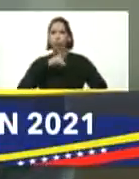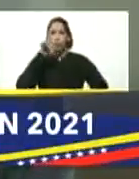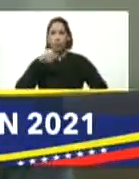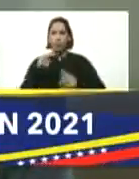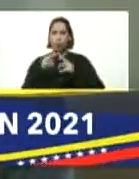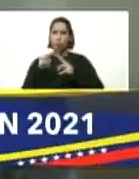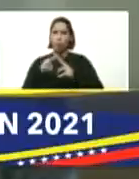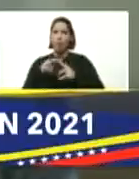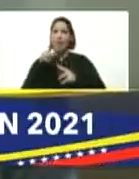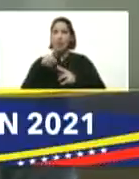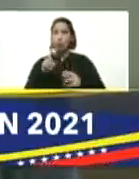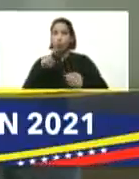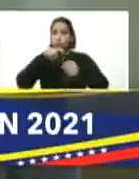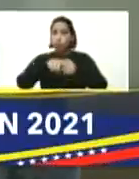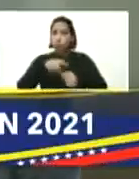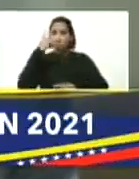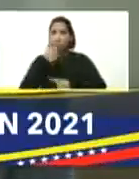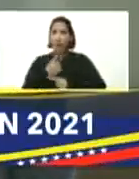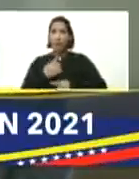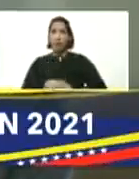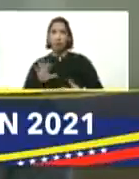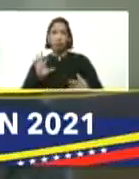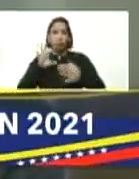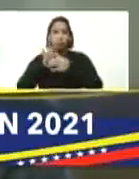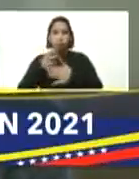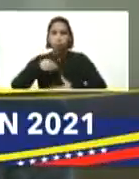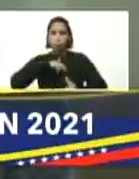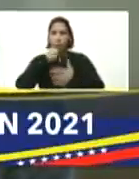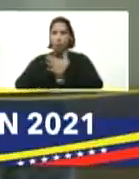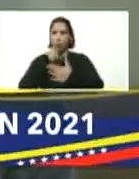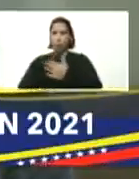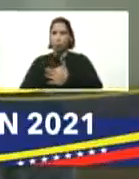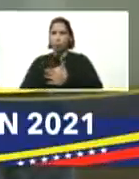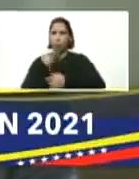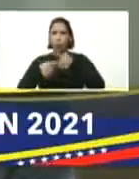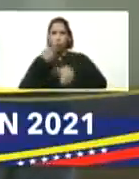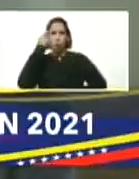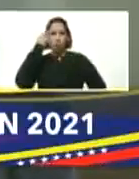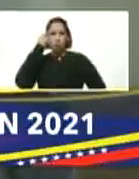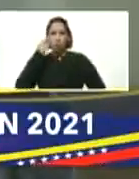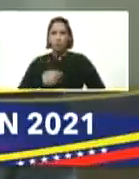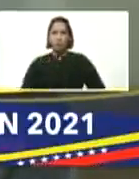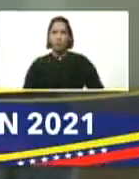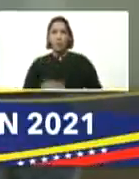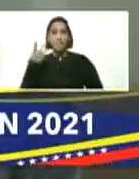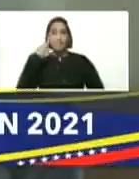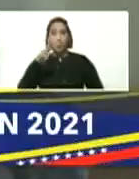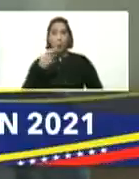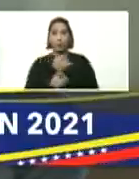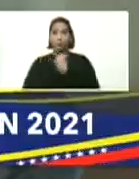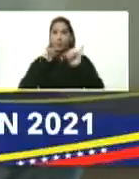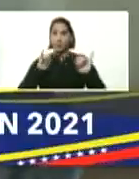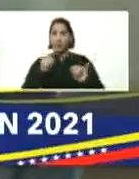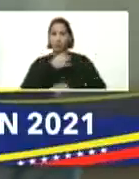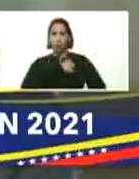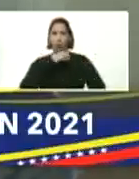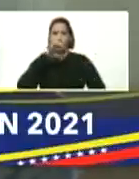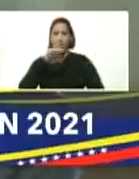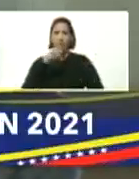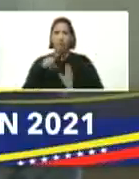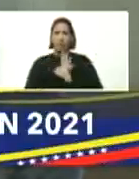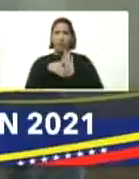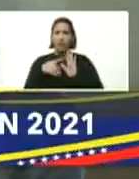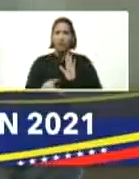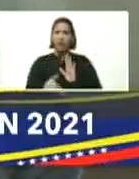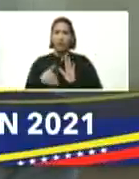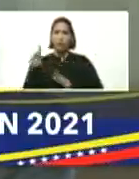que eso se vuelva parte de nuestra lucha cotidiana por la independencia, por la soberanía, por el derecho a que